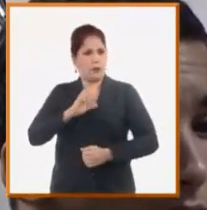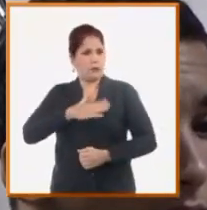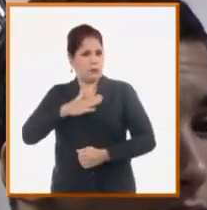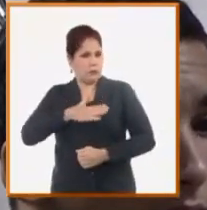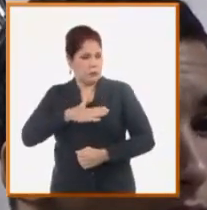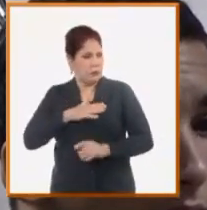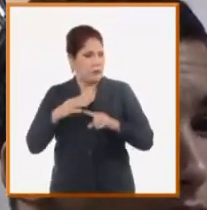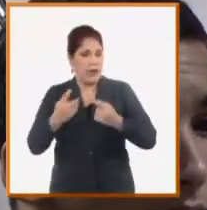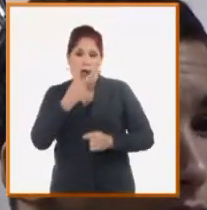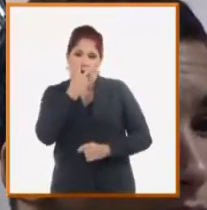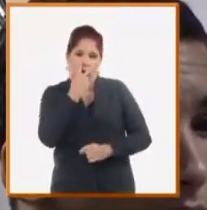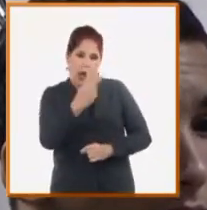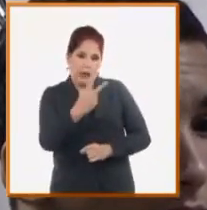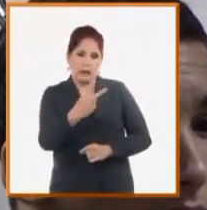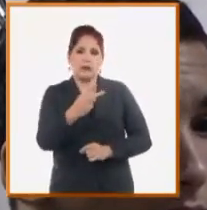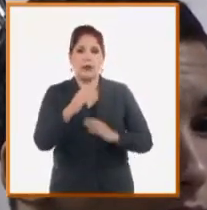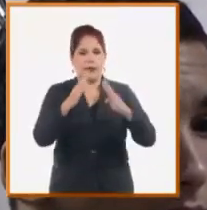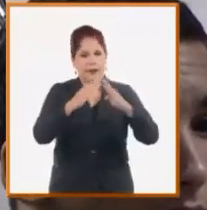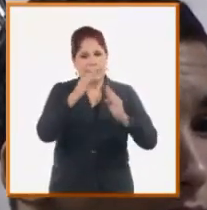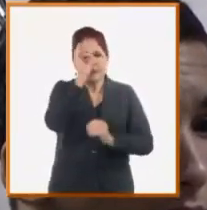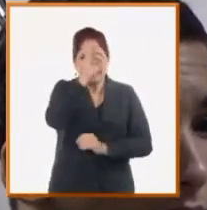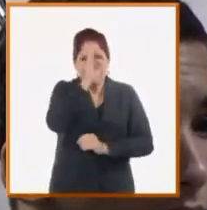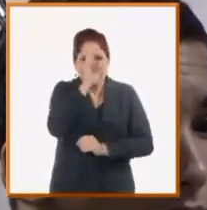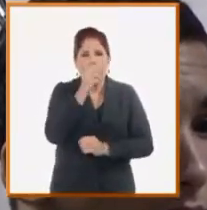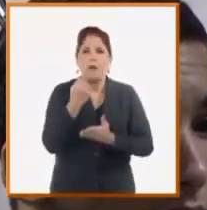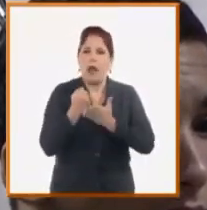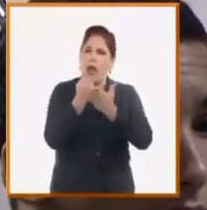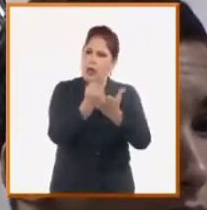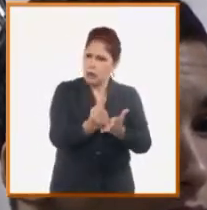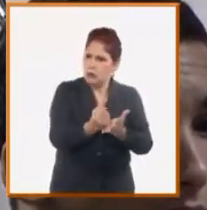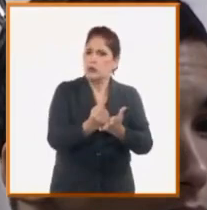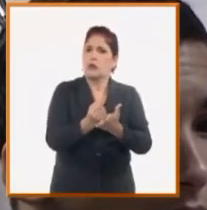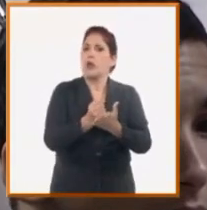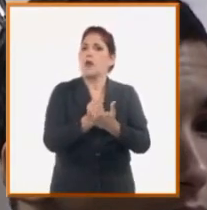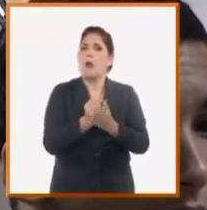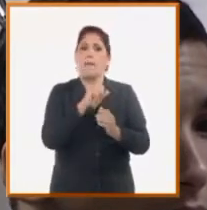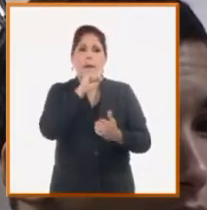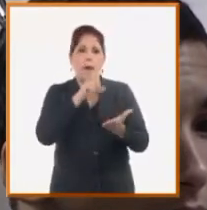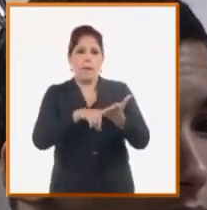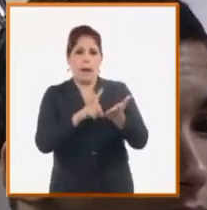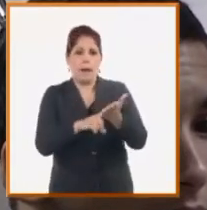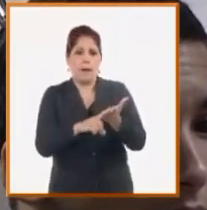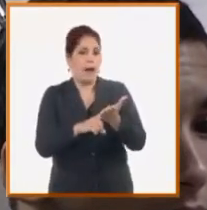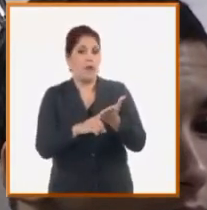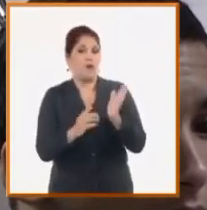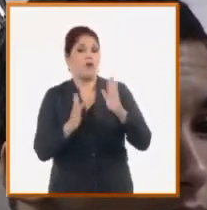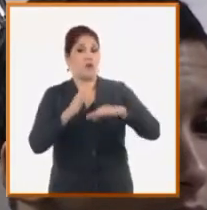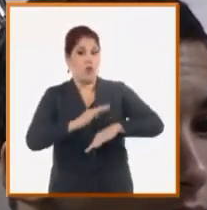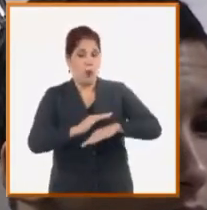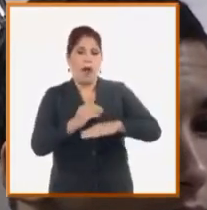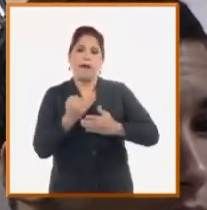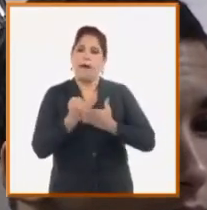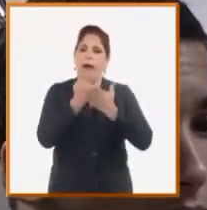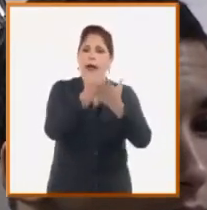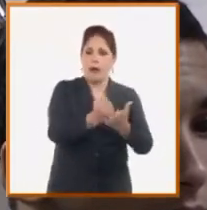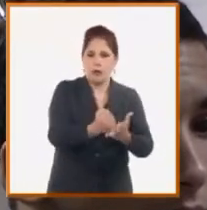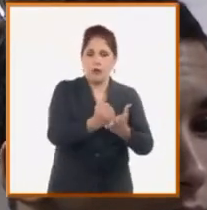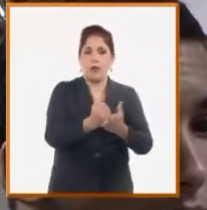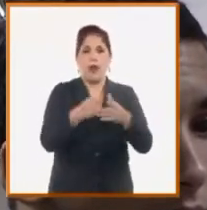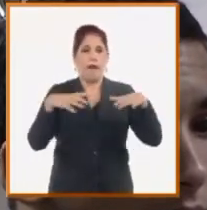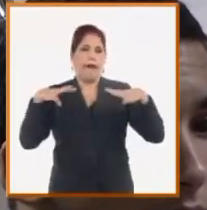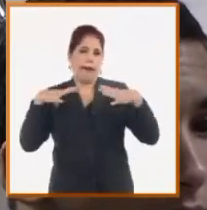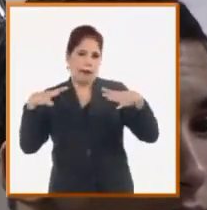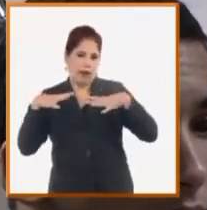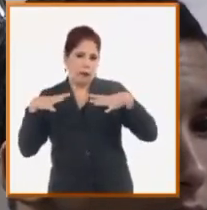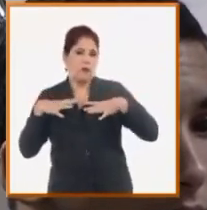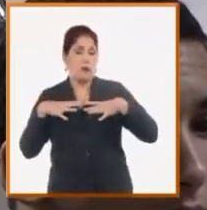en la atención a las casitas de niños sin amparo filial, de aportar también en los proyectos de recreación sana, participando